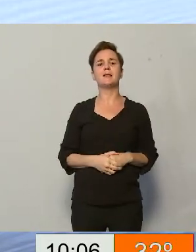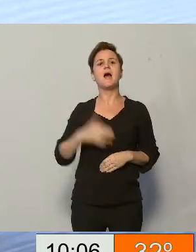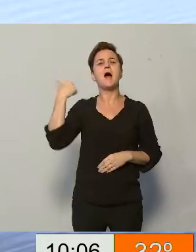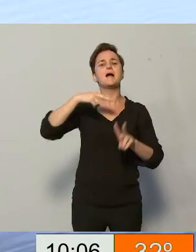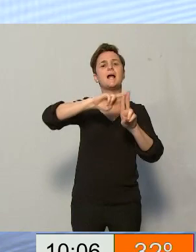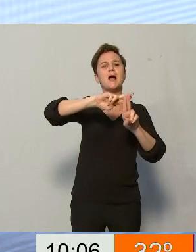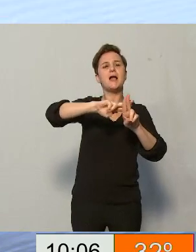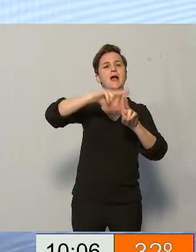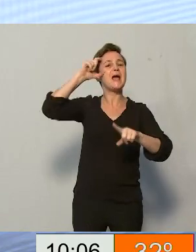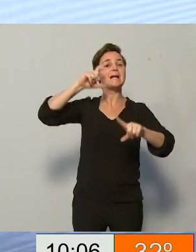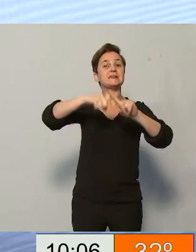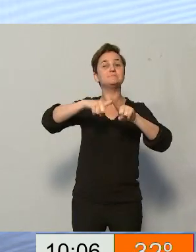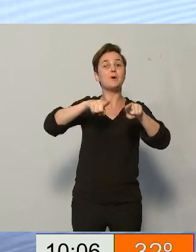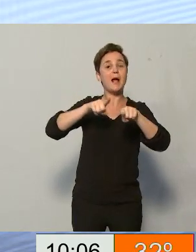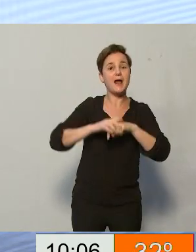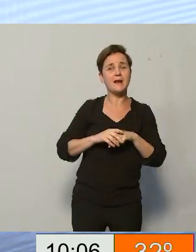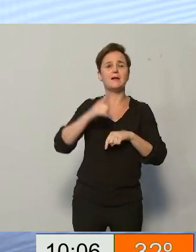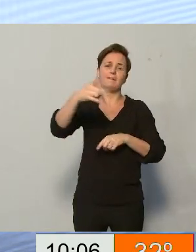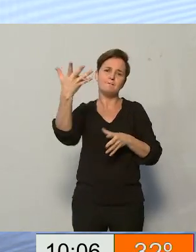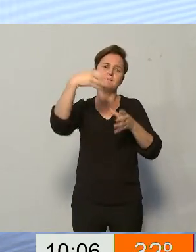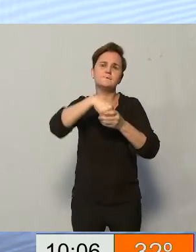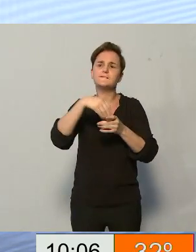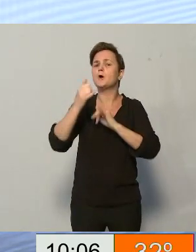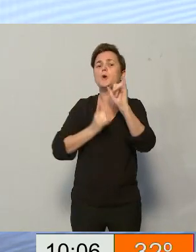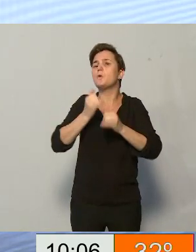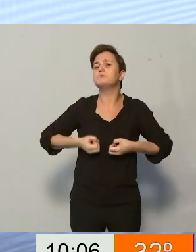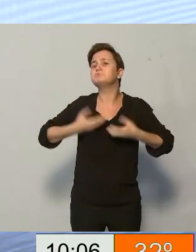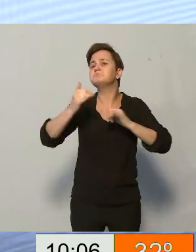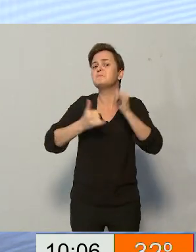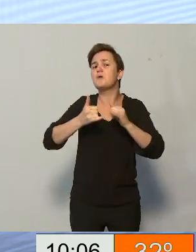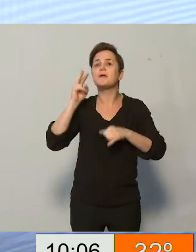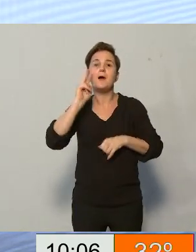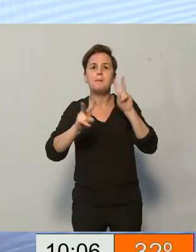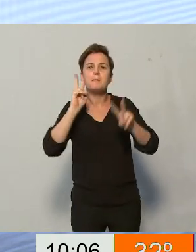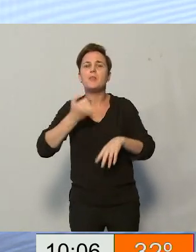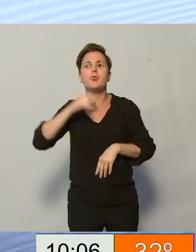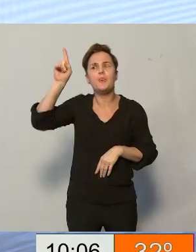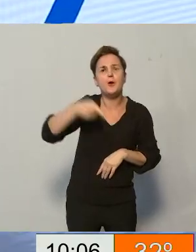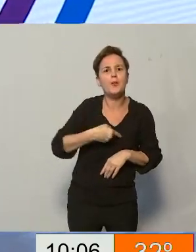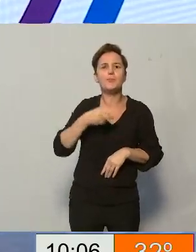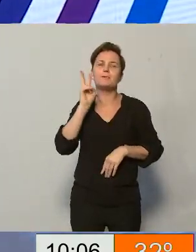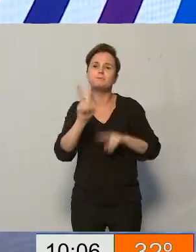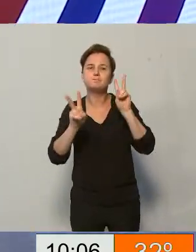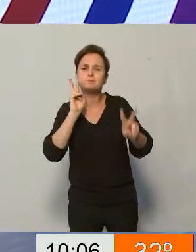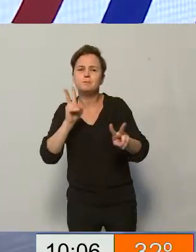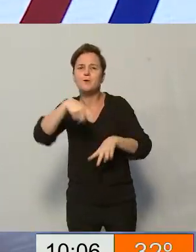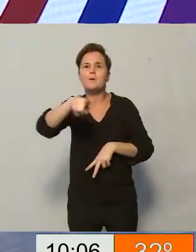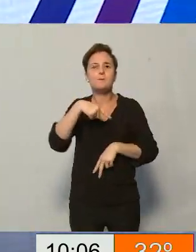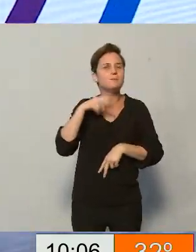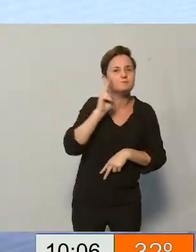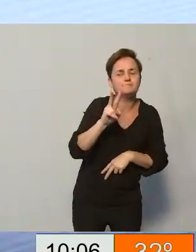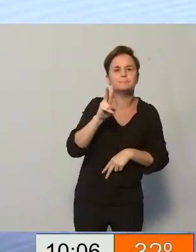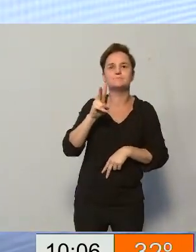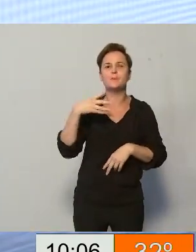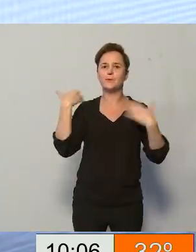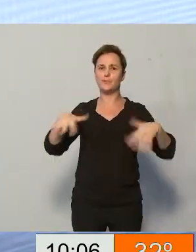hashtag Expo Carreras. Te invito a que participes, a que nos cuentes a ver desde dónde nos estás mirando, desde dónde estás escuchando acerca de esta